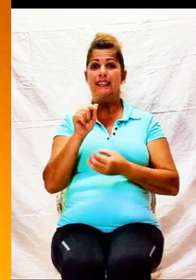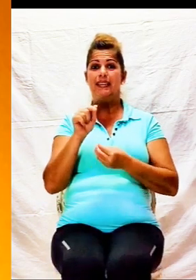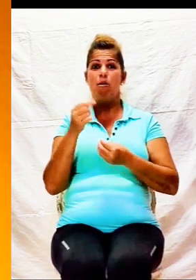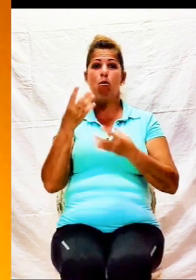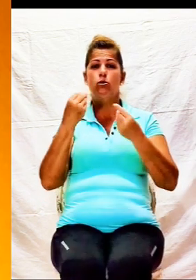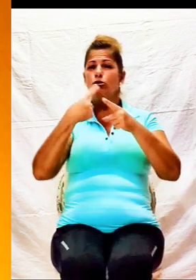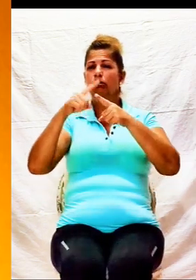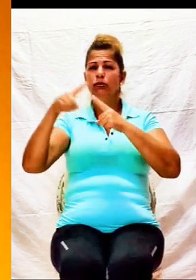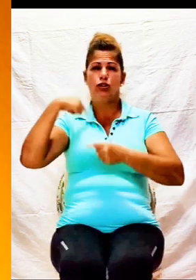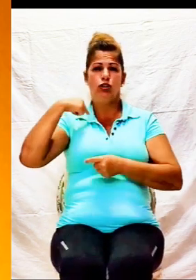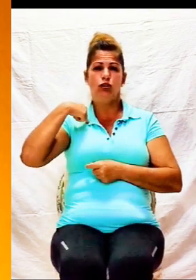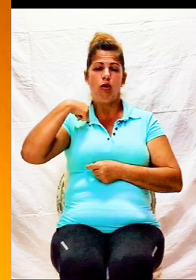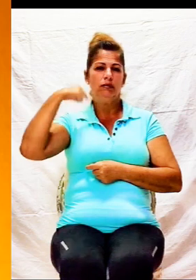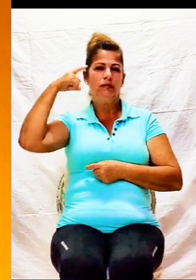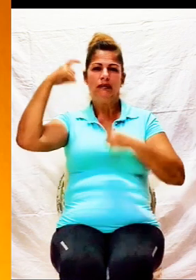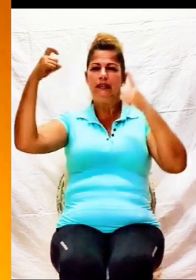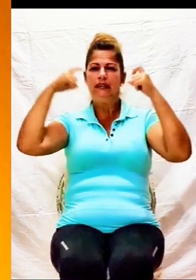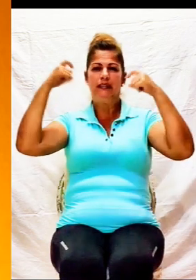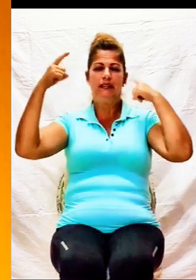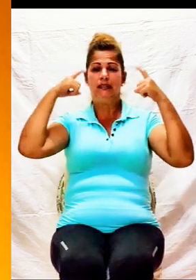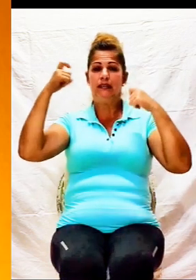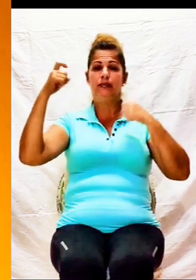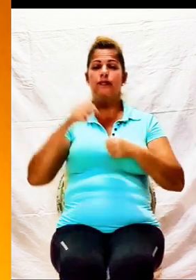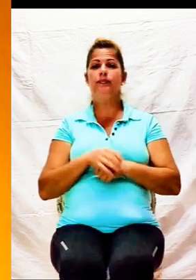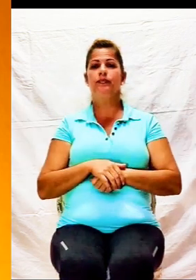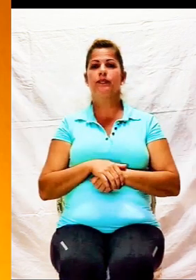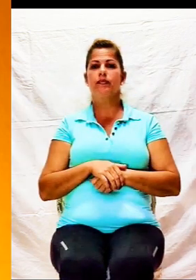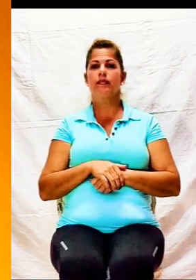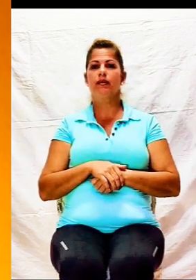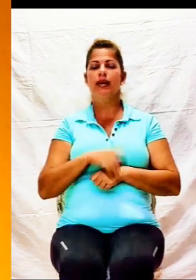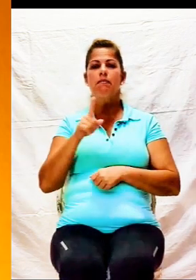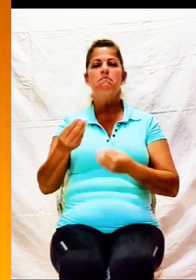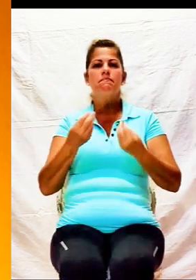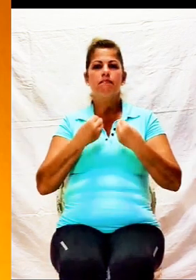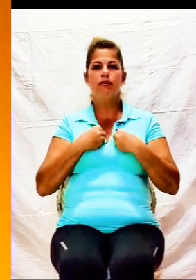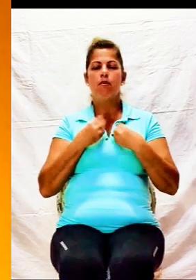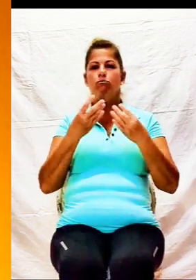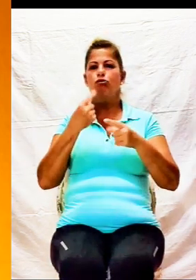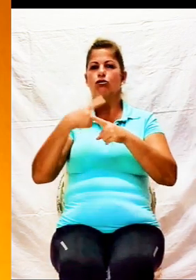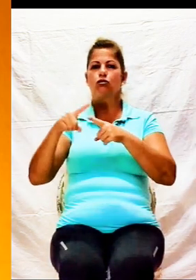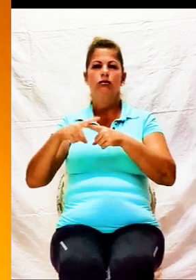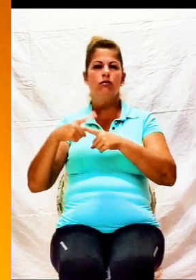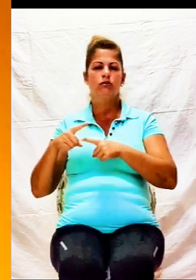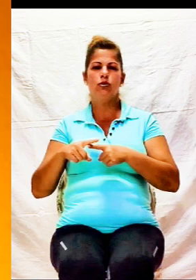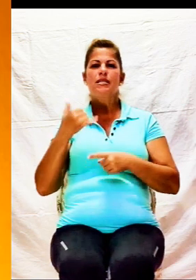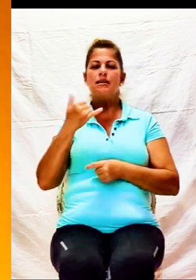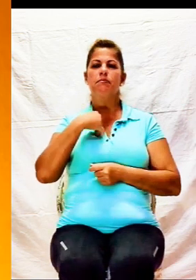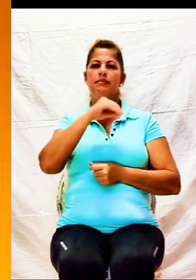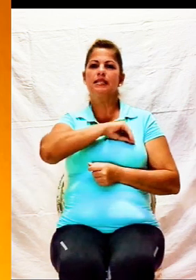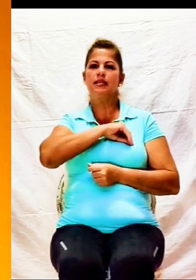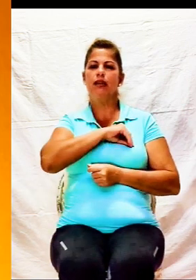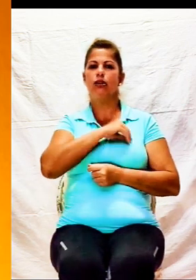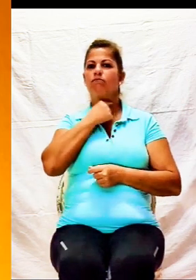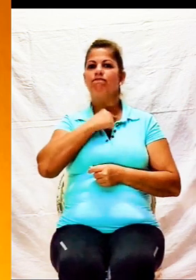Y es en el caldo de cultivo de este bombardeo de imágenes de donde surgen y se alimentan